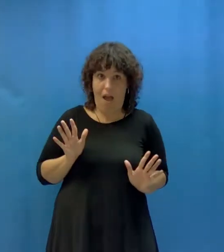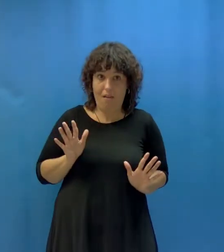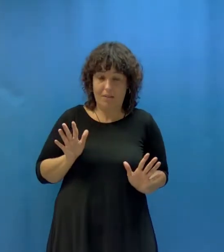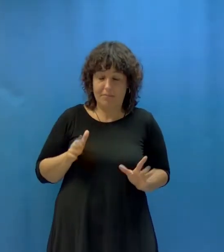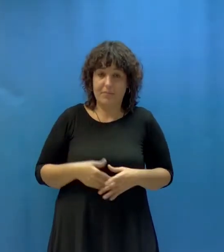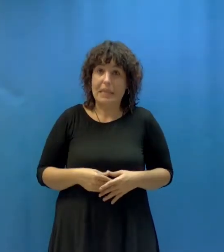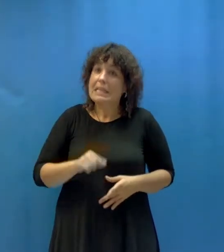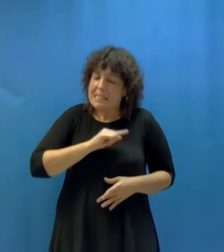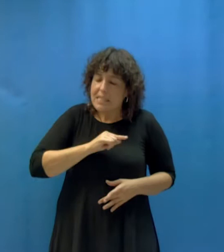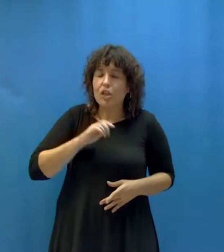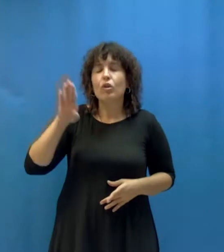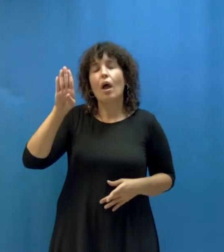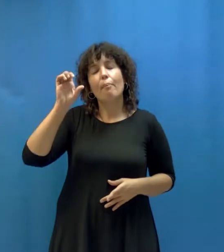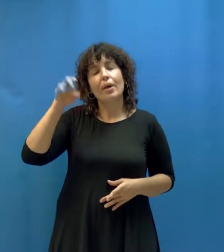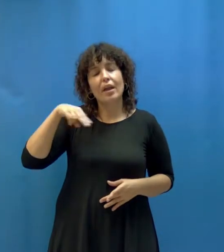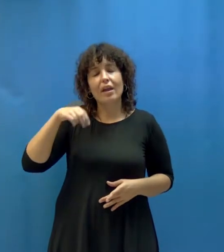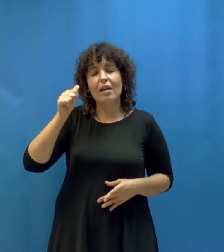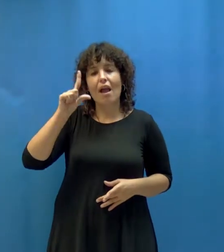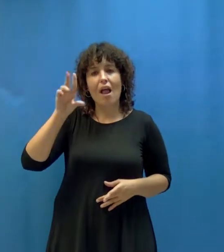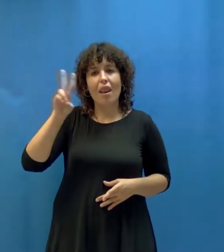Señora Peñalver, para réplica.